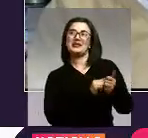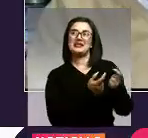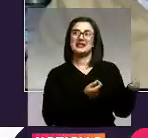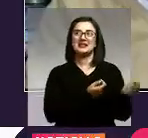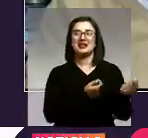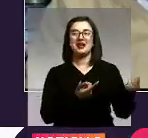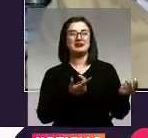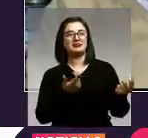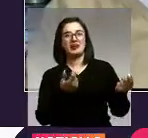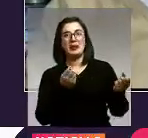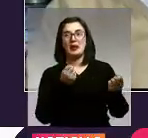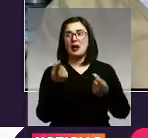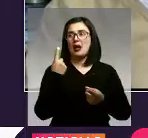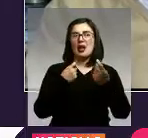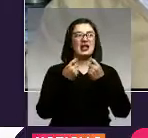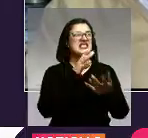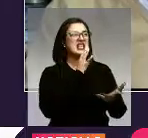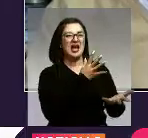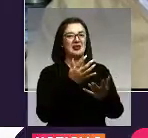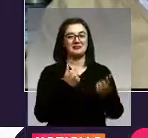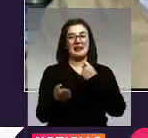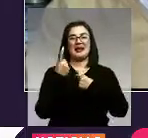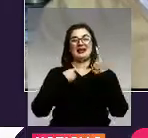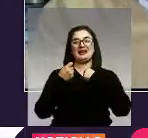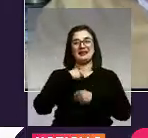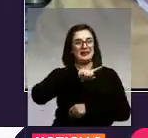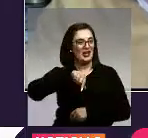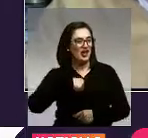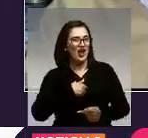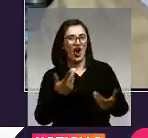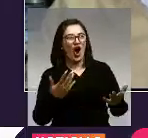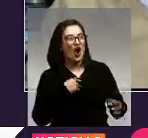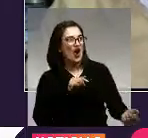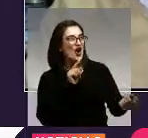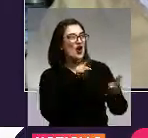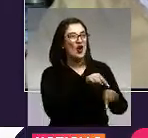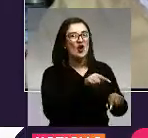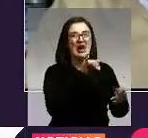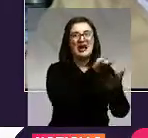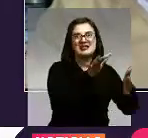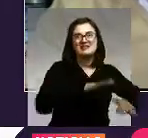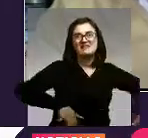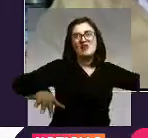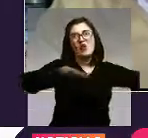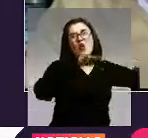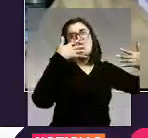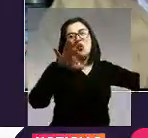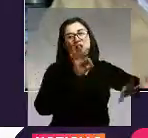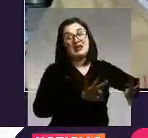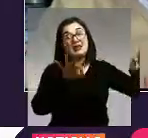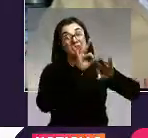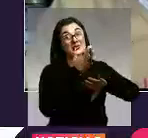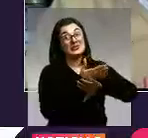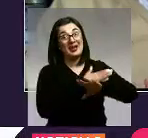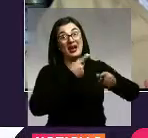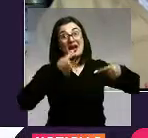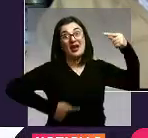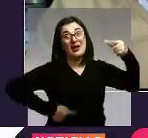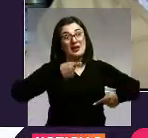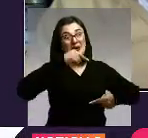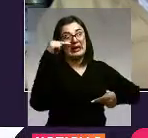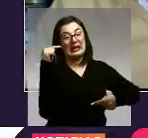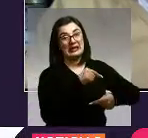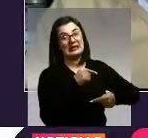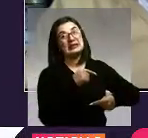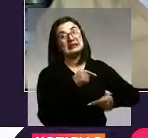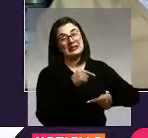gente a quien preguntarle cuáles eran las orígenes de llegar a la Gran Carpa, en una competencia que, recordemos, pues tuvo como